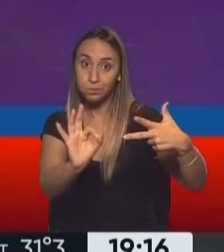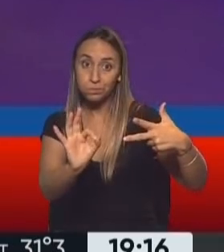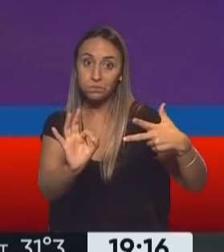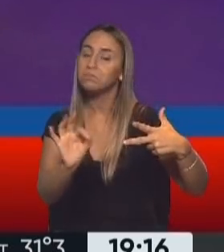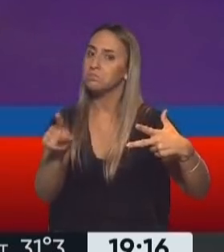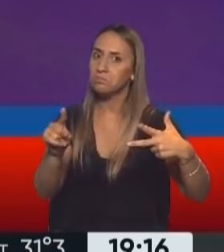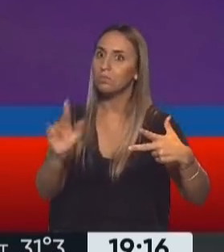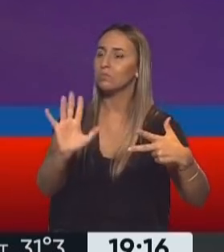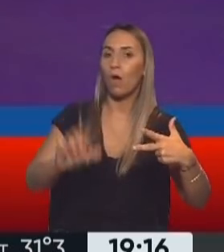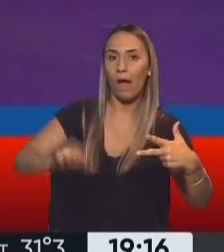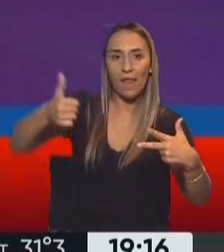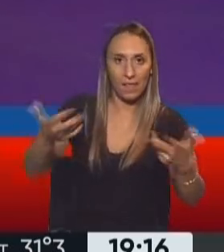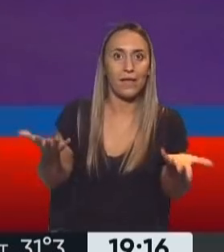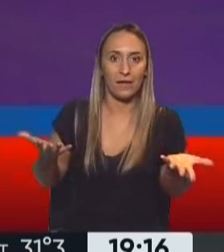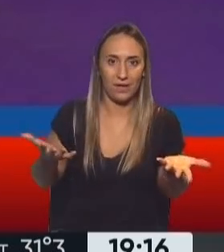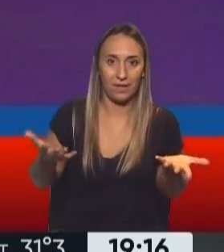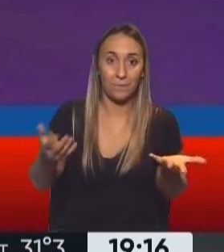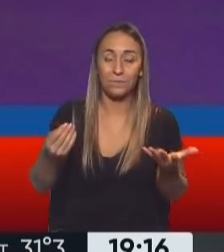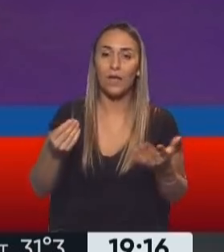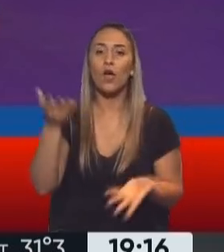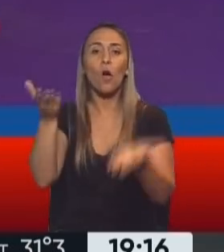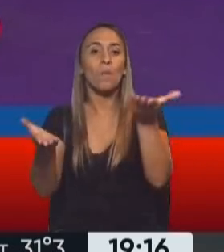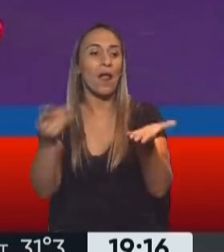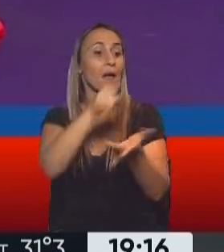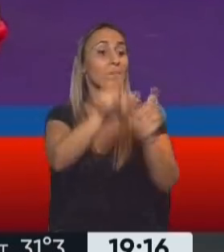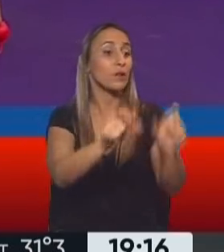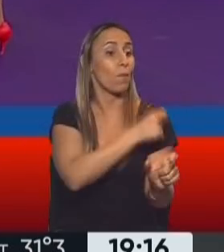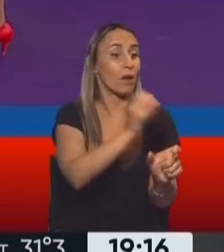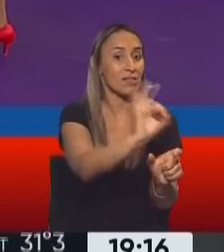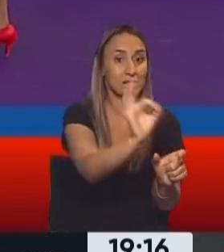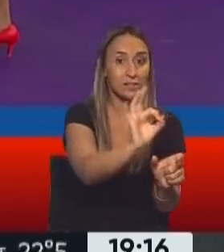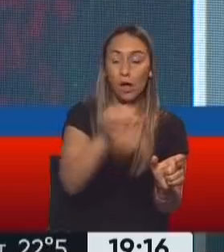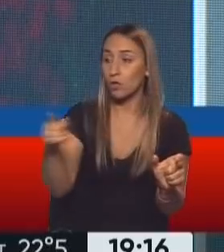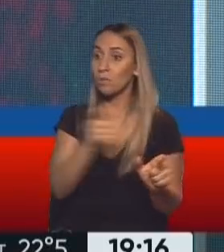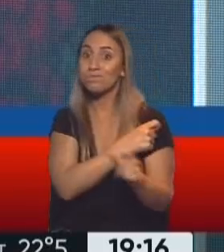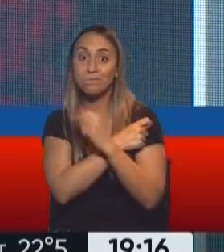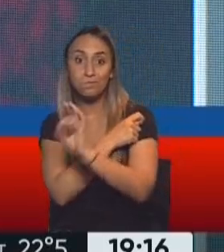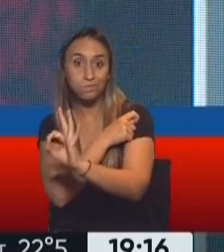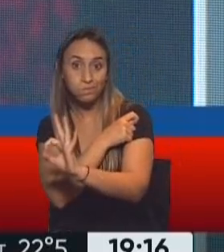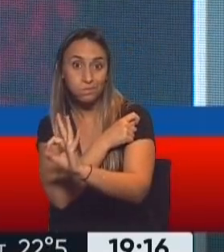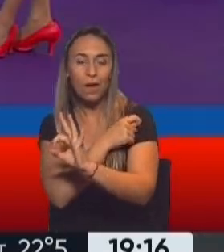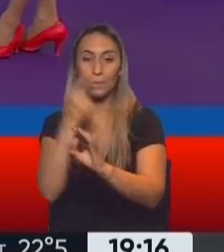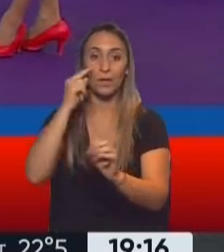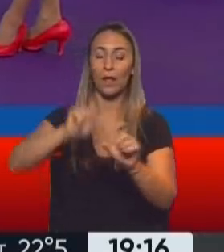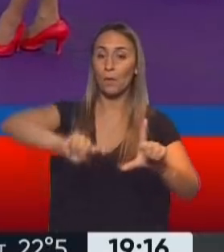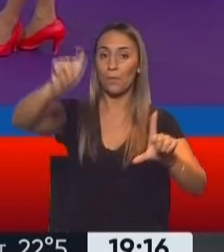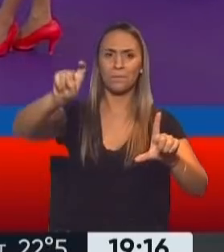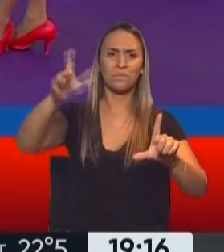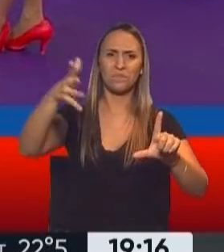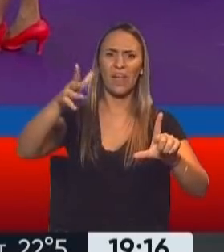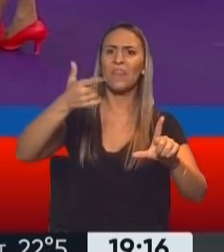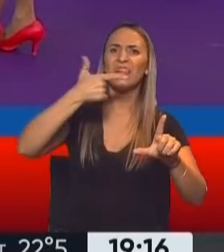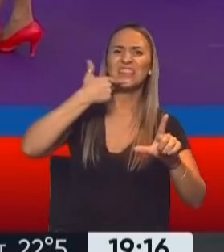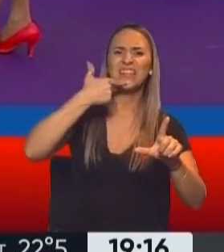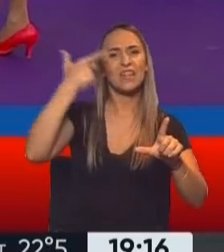beneficiados con respecto a aquellos que no estaban vacunados. Cerca de 17, 18 fallecidos llegaron a